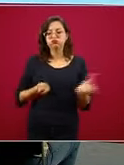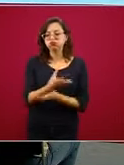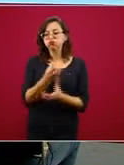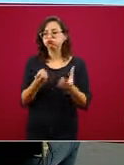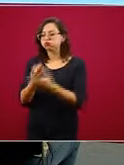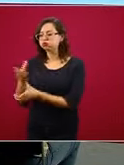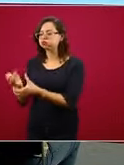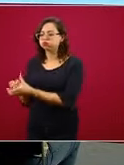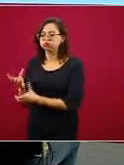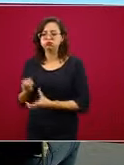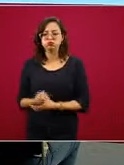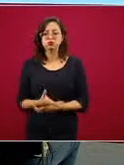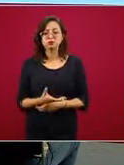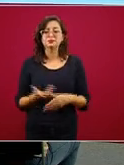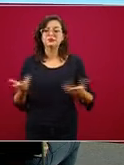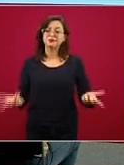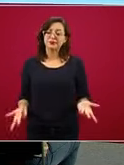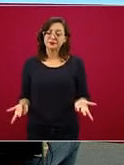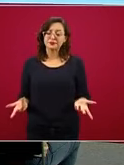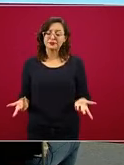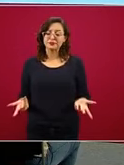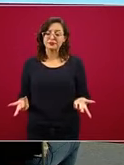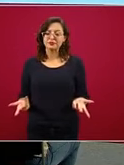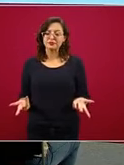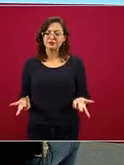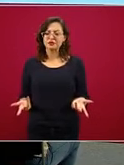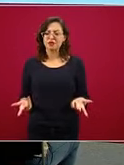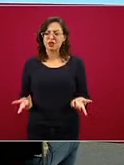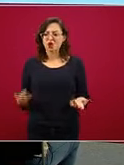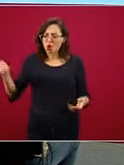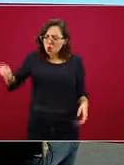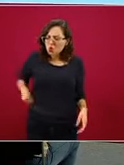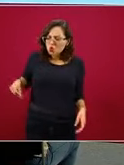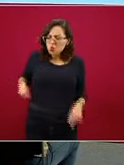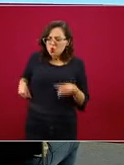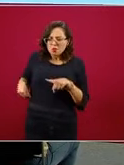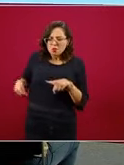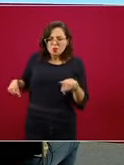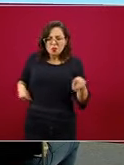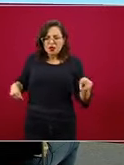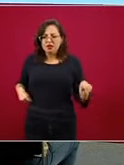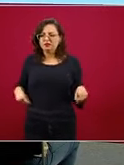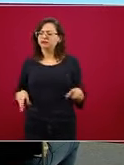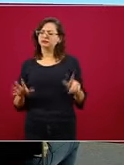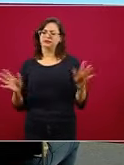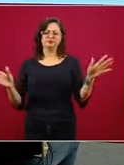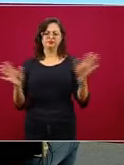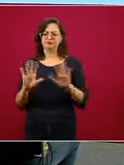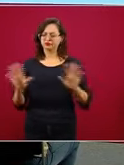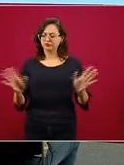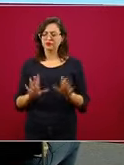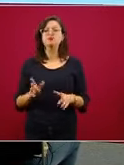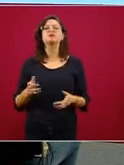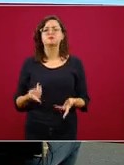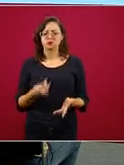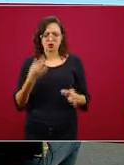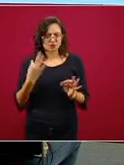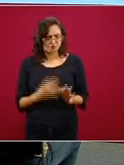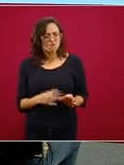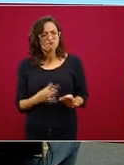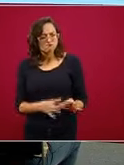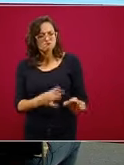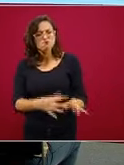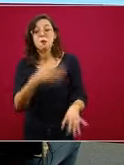Entonces, en resumen, no se trata de culpar a nadie. Aquí se reconocen los logros pero también se